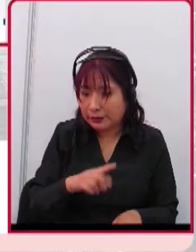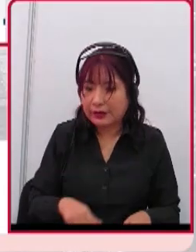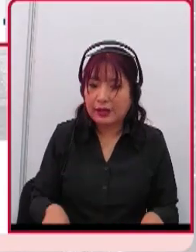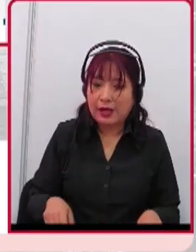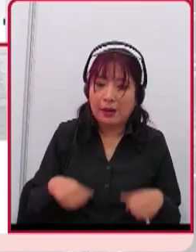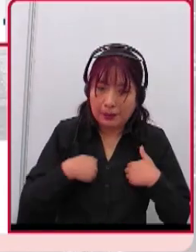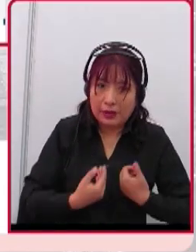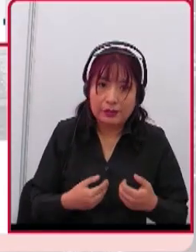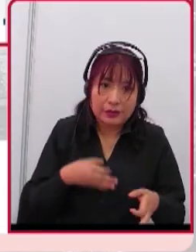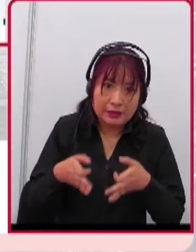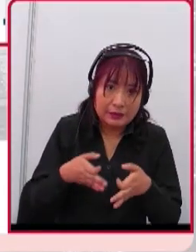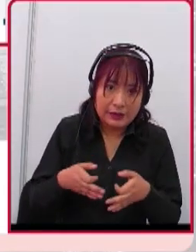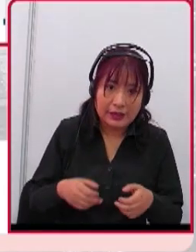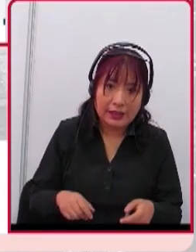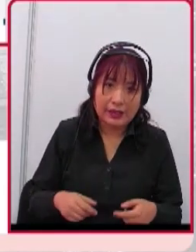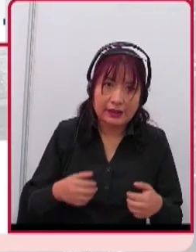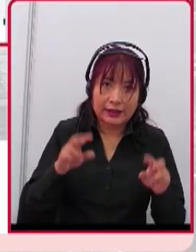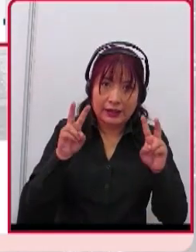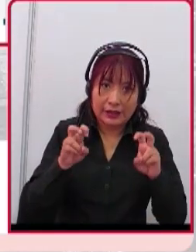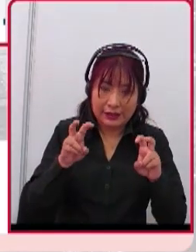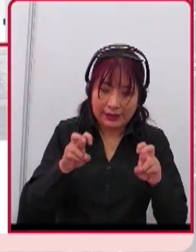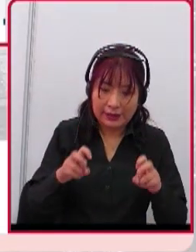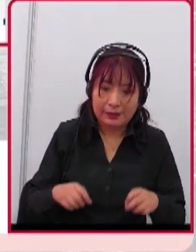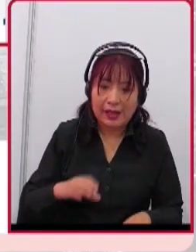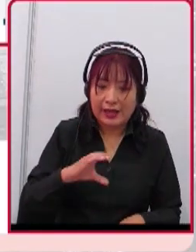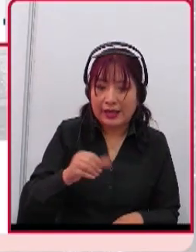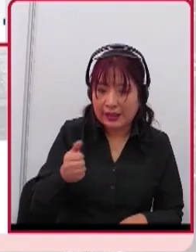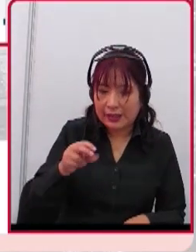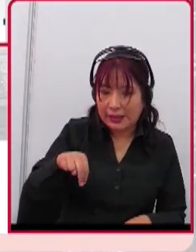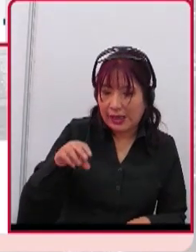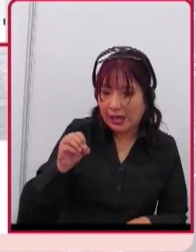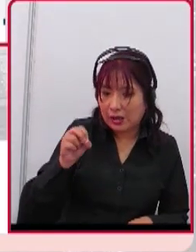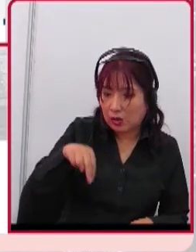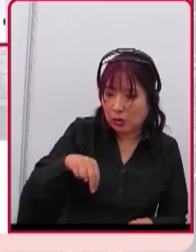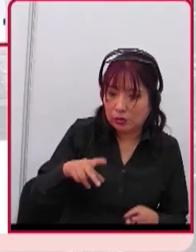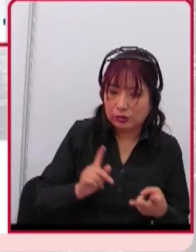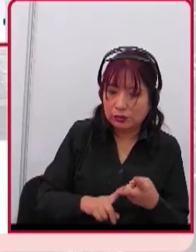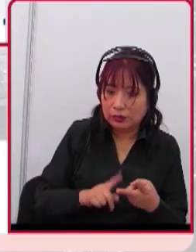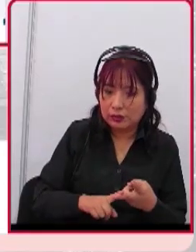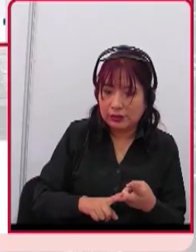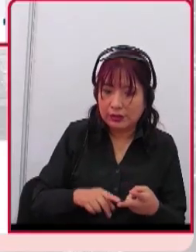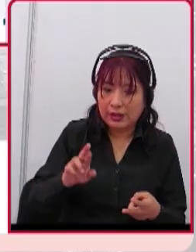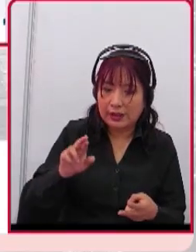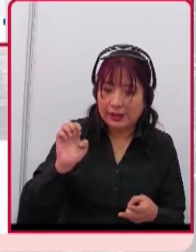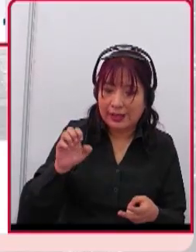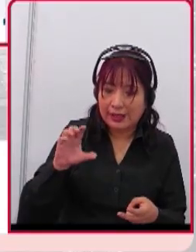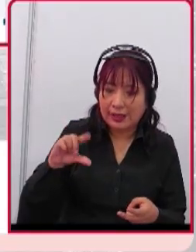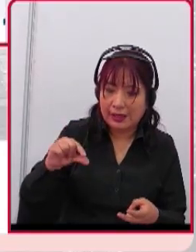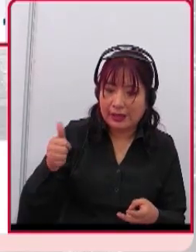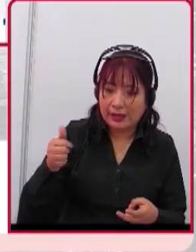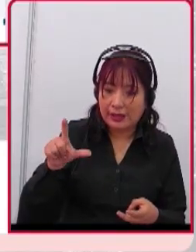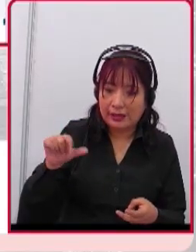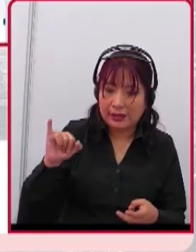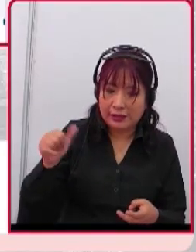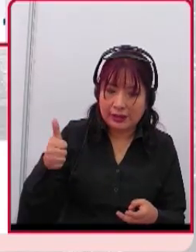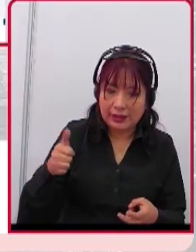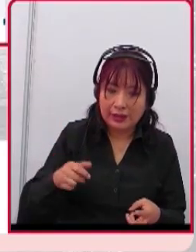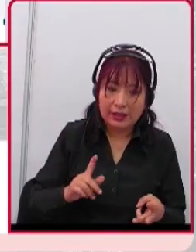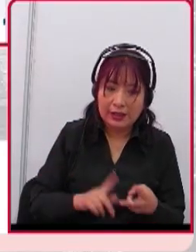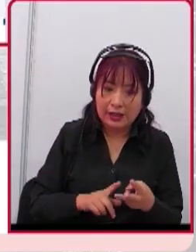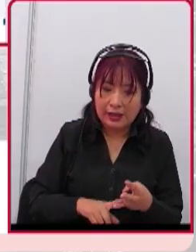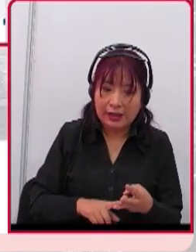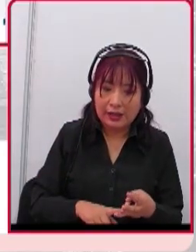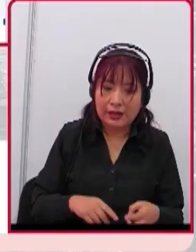hablar ahora el tema de transferencia, canon, regalías y derecho de vigencia y penalidad. Luego de la pandemia, en el